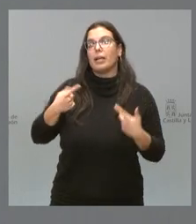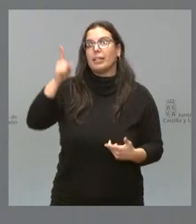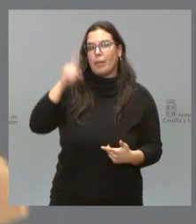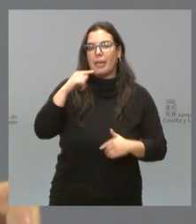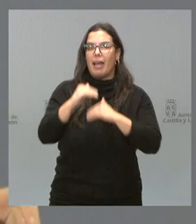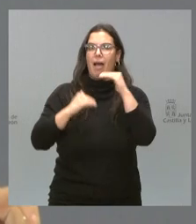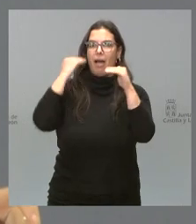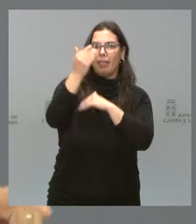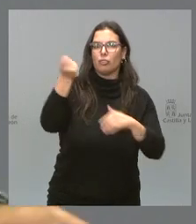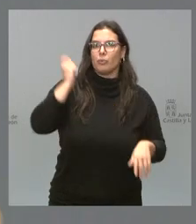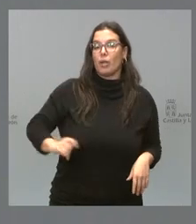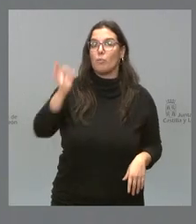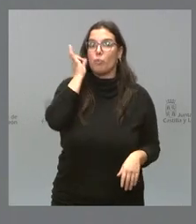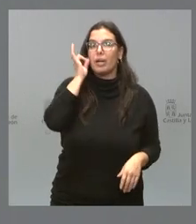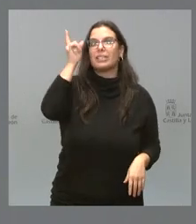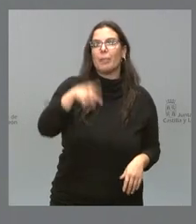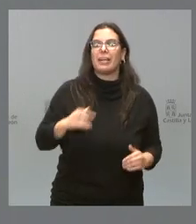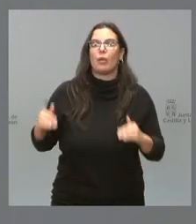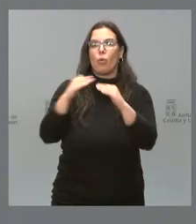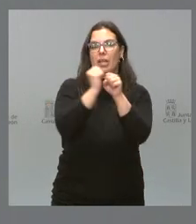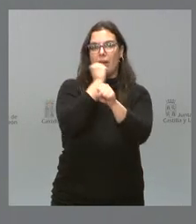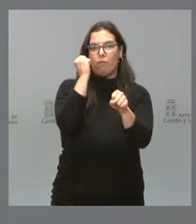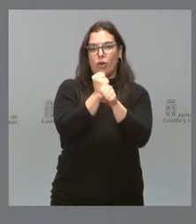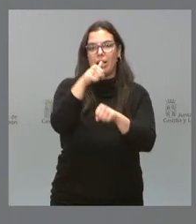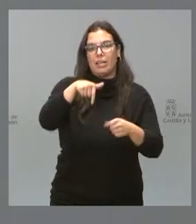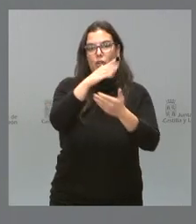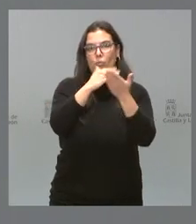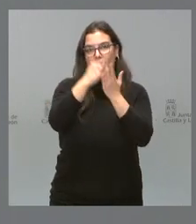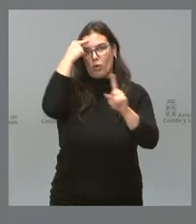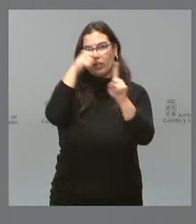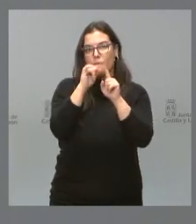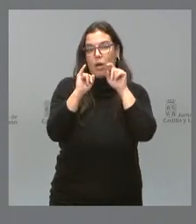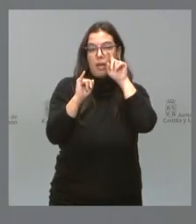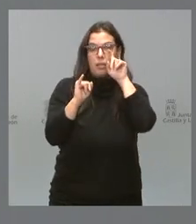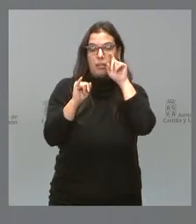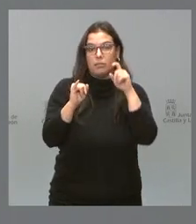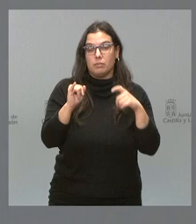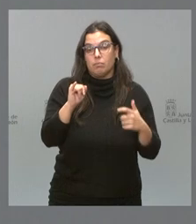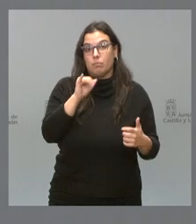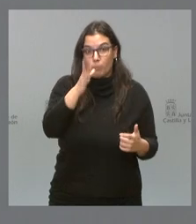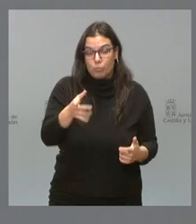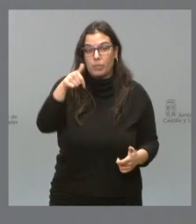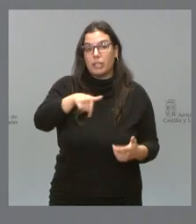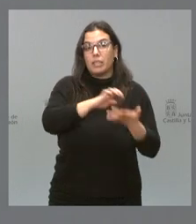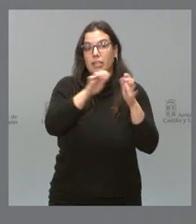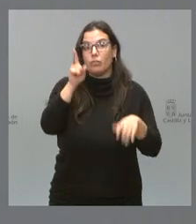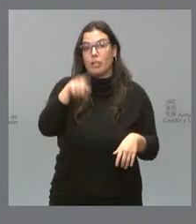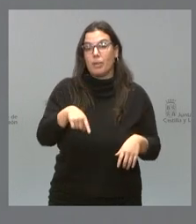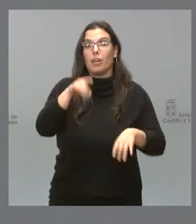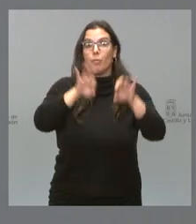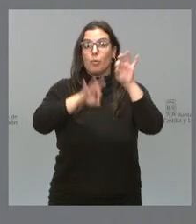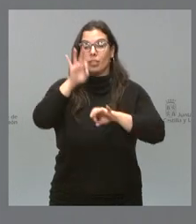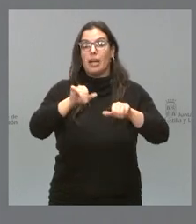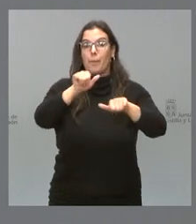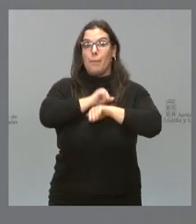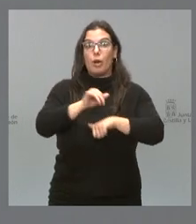y también nos dirigíamos a esa igualdad laboral que nuestra comunidad Autónoma perseguimos quizá por hecho también en castellano Y tenemos una tasa de paro femenina